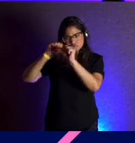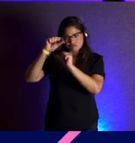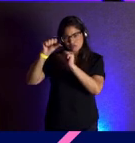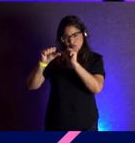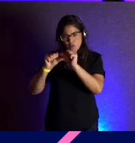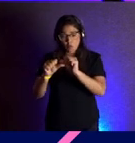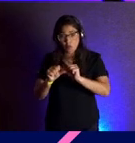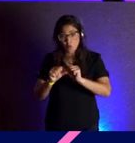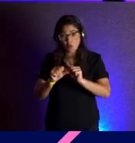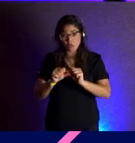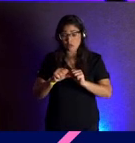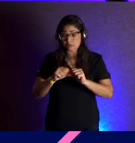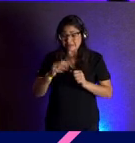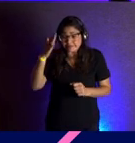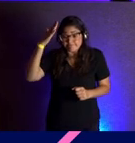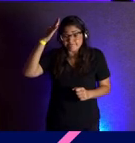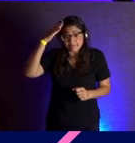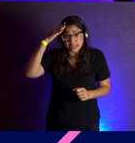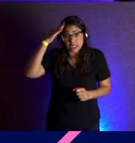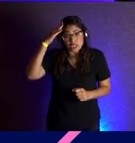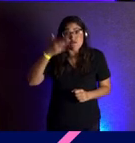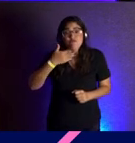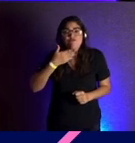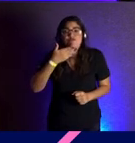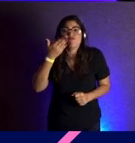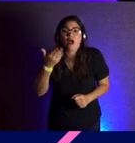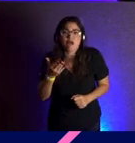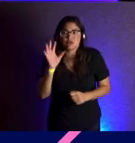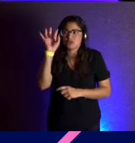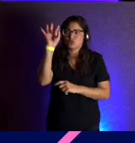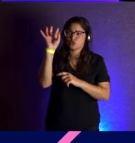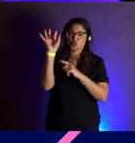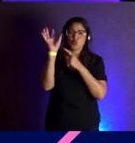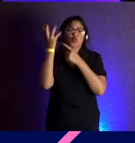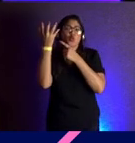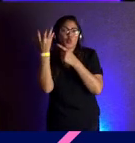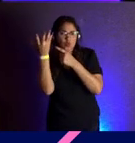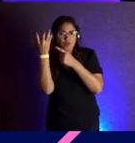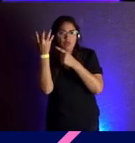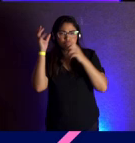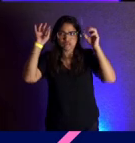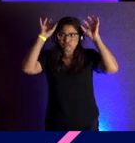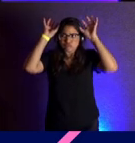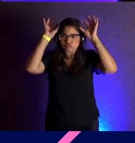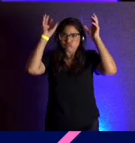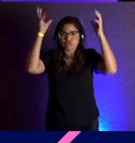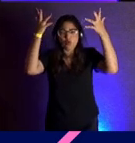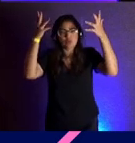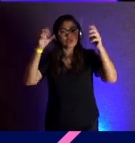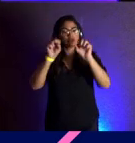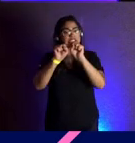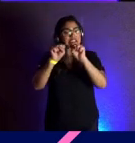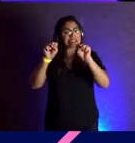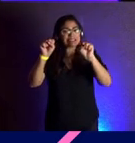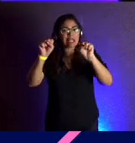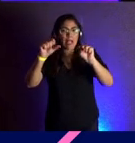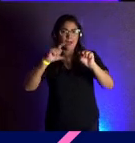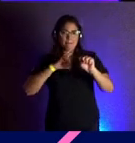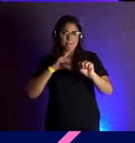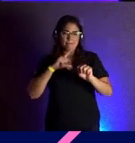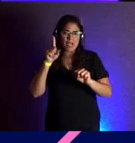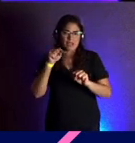la solución tiene que ser sistémica, que el problema es tan grande que la dimensión es cambio de